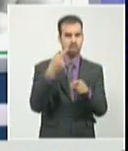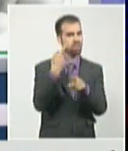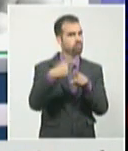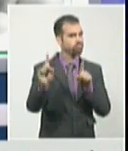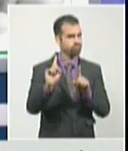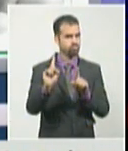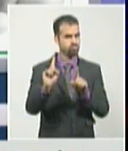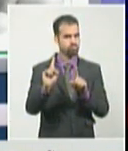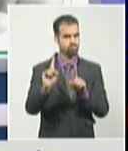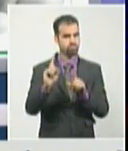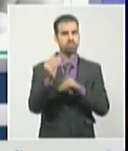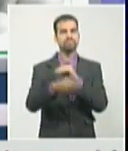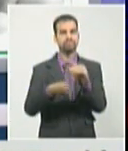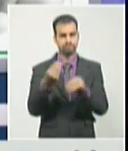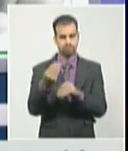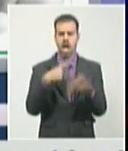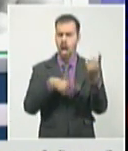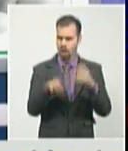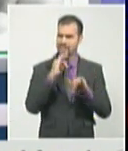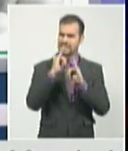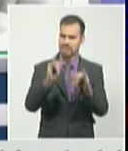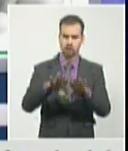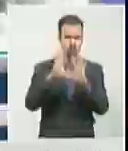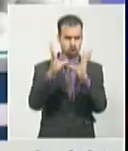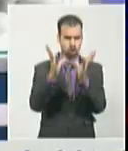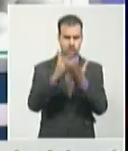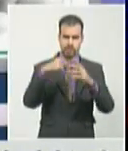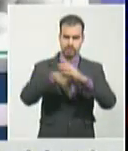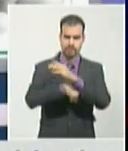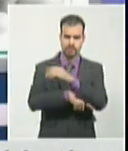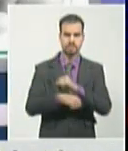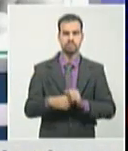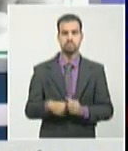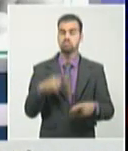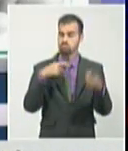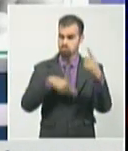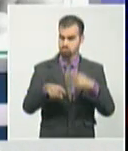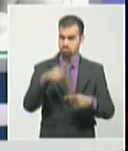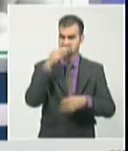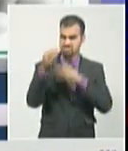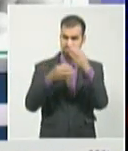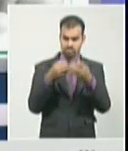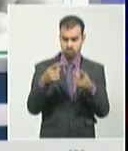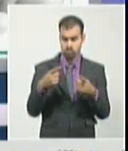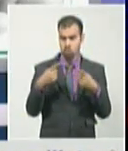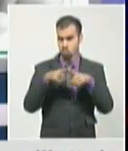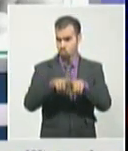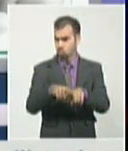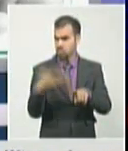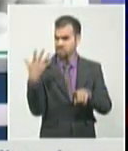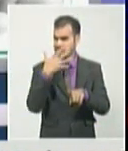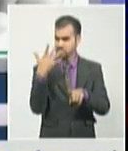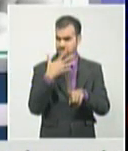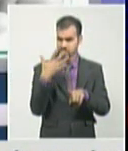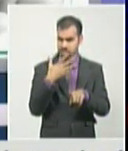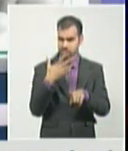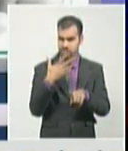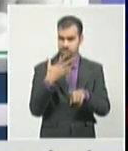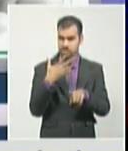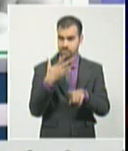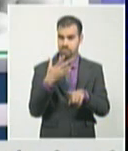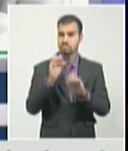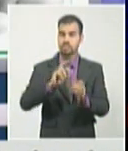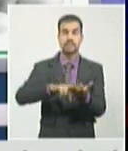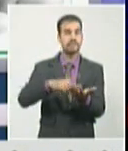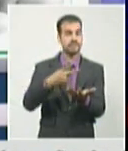a la información más actualizada me acompañará en este primer momento de informaciones y análisis el intérprete de